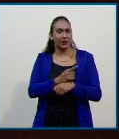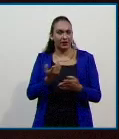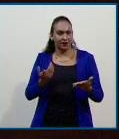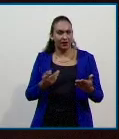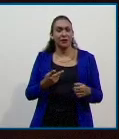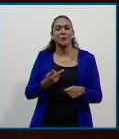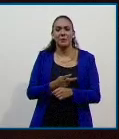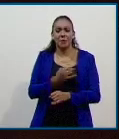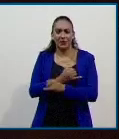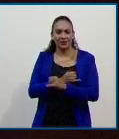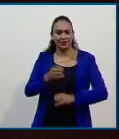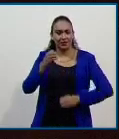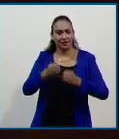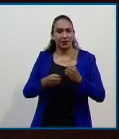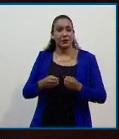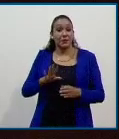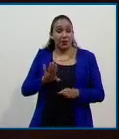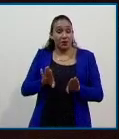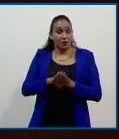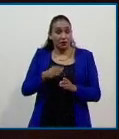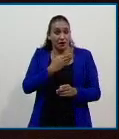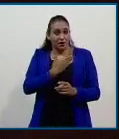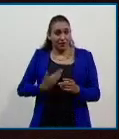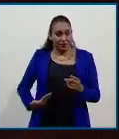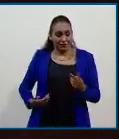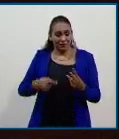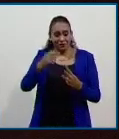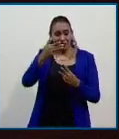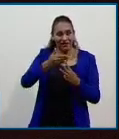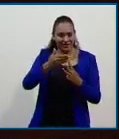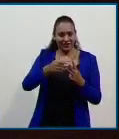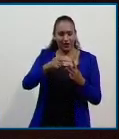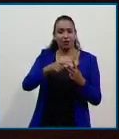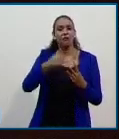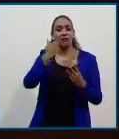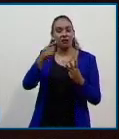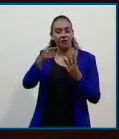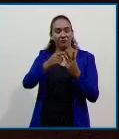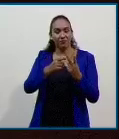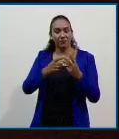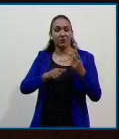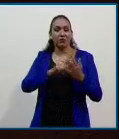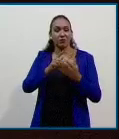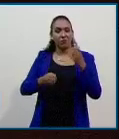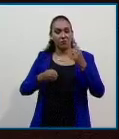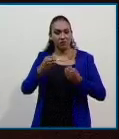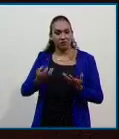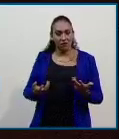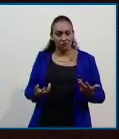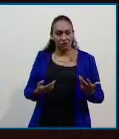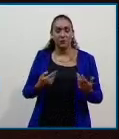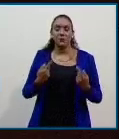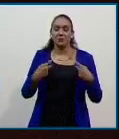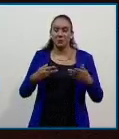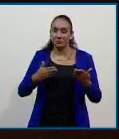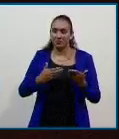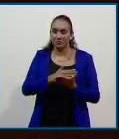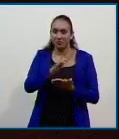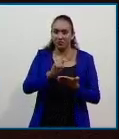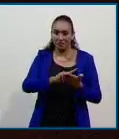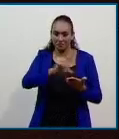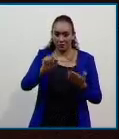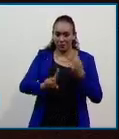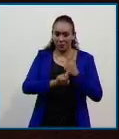principio de independencia judicial y, en consecuencia, el derecho de acceso efectivo a la justicia, pues no salvaguarda que